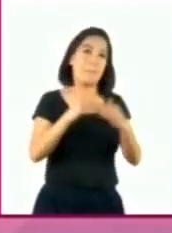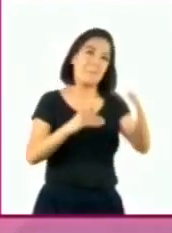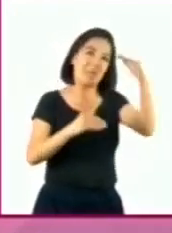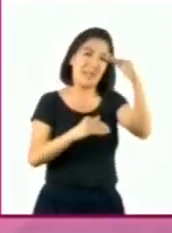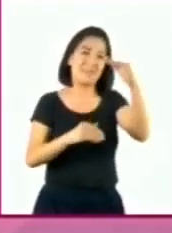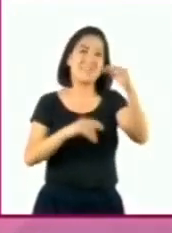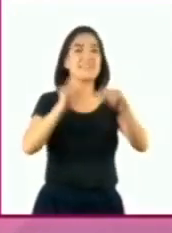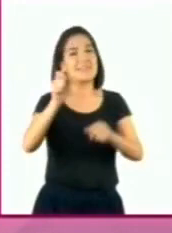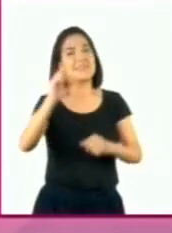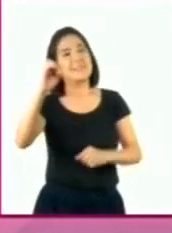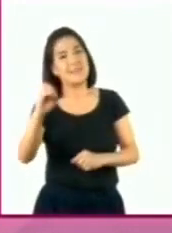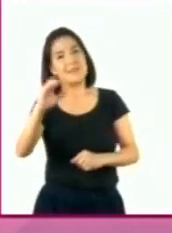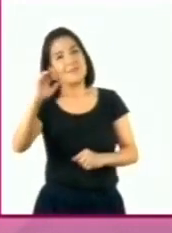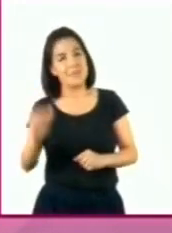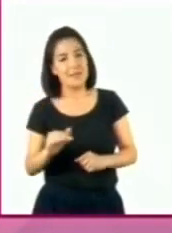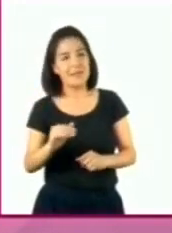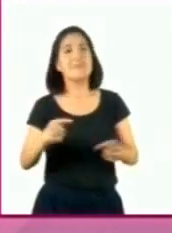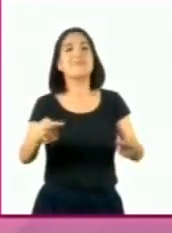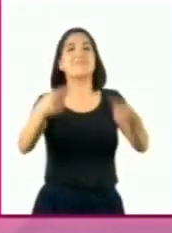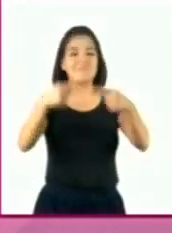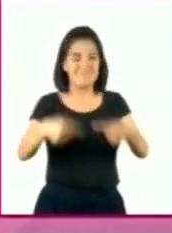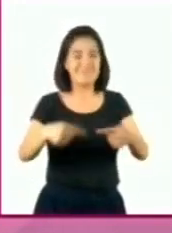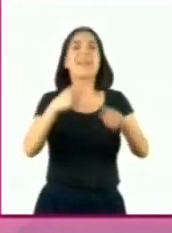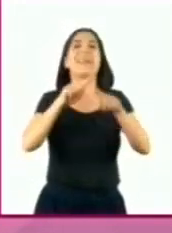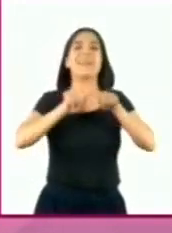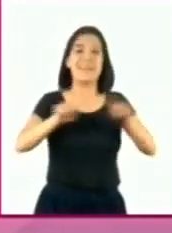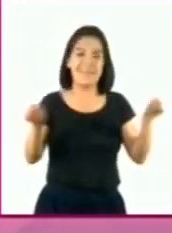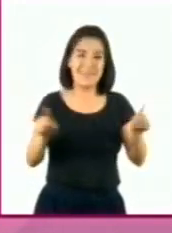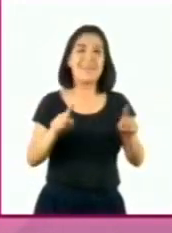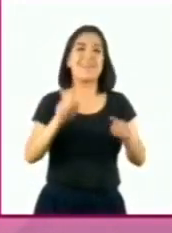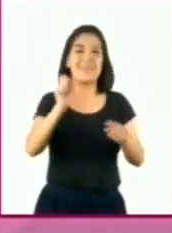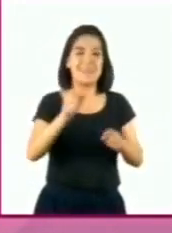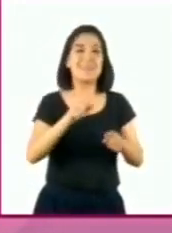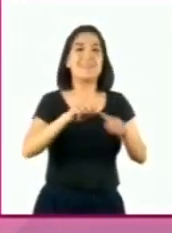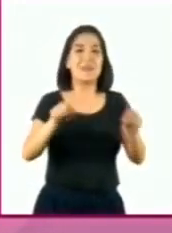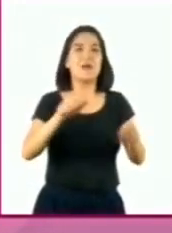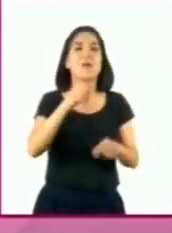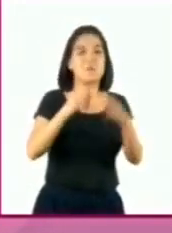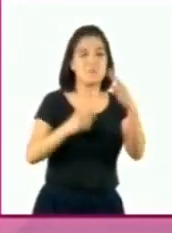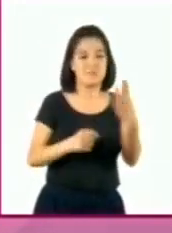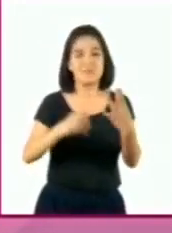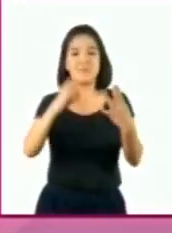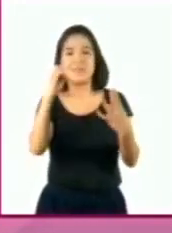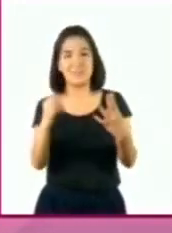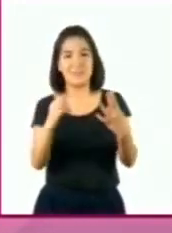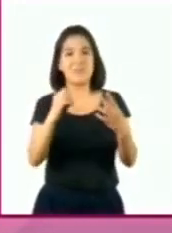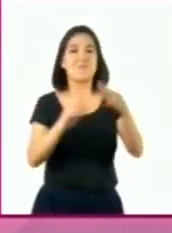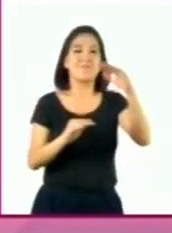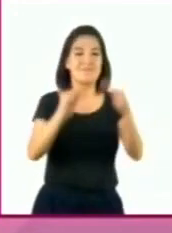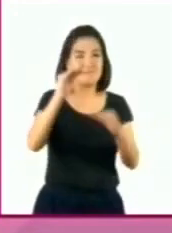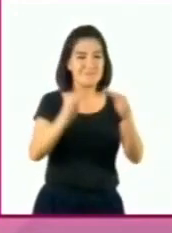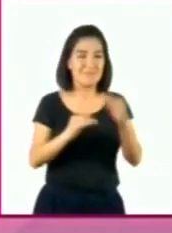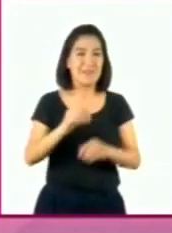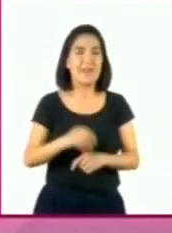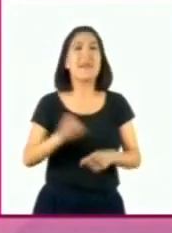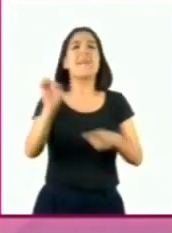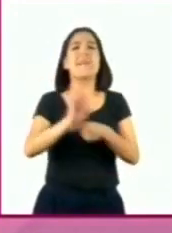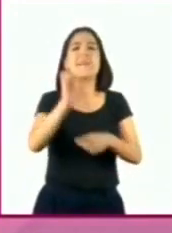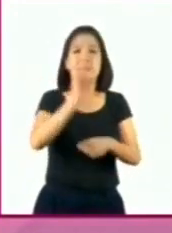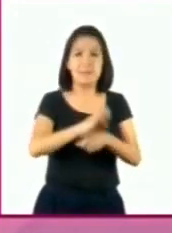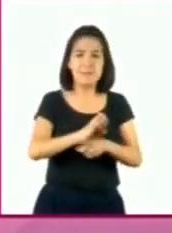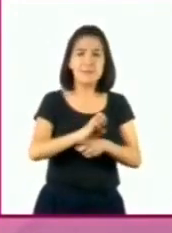0. Y ya encontramos una diferencia entre los dos dígitos que estamos comparando. Entonces,